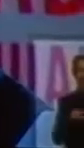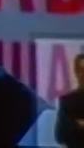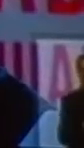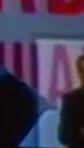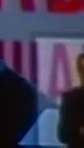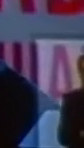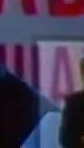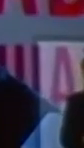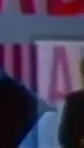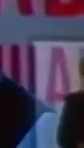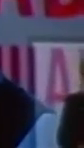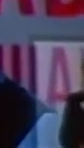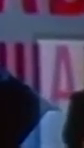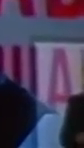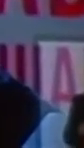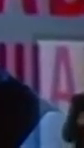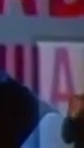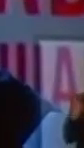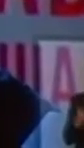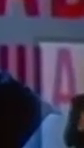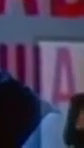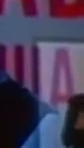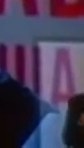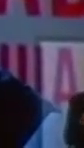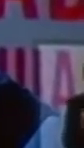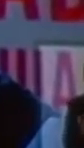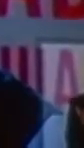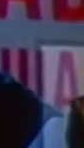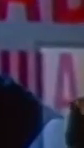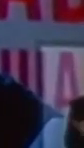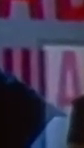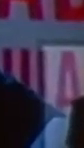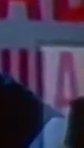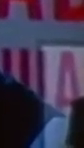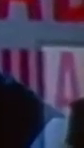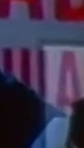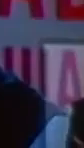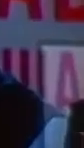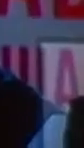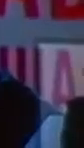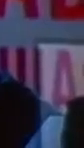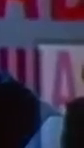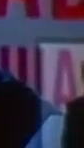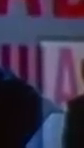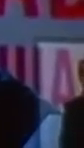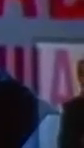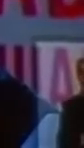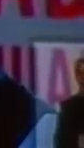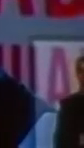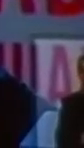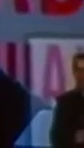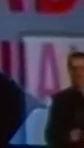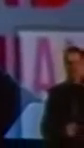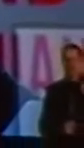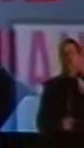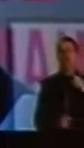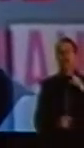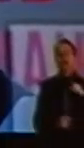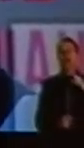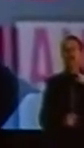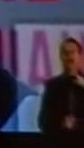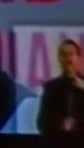en este panel. Hablemos de la triple T, candidato. Trata, tráfico y transnacional. Son